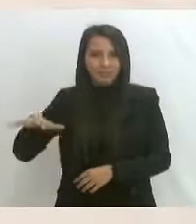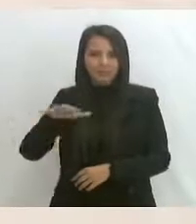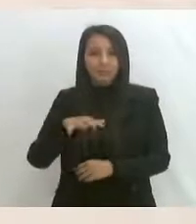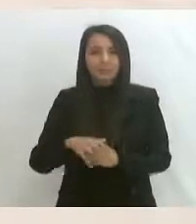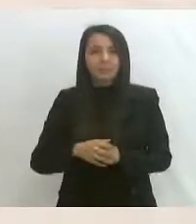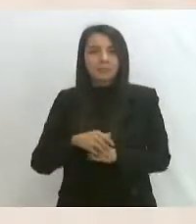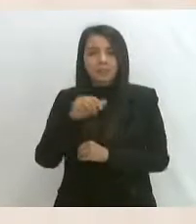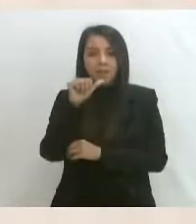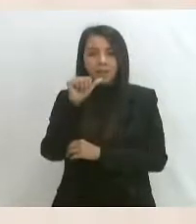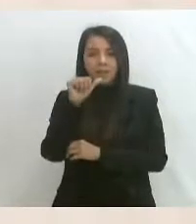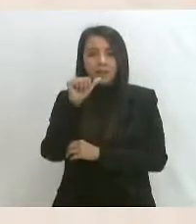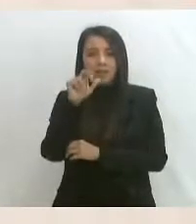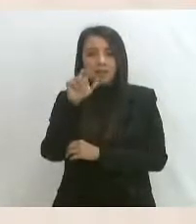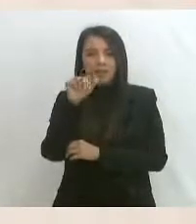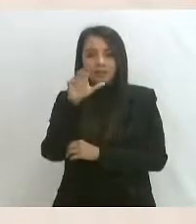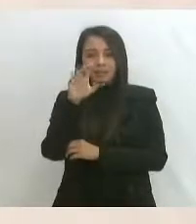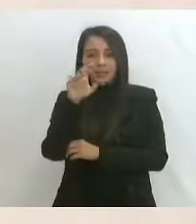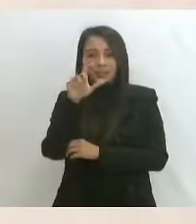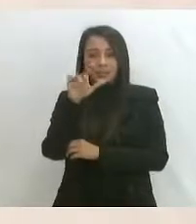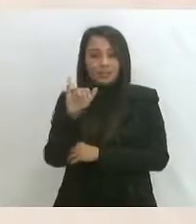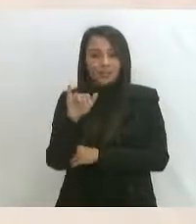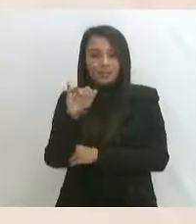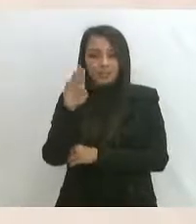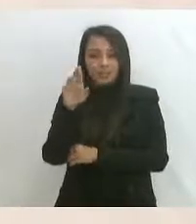Hilda Araceli Brown,